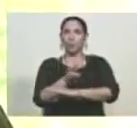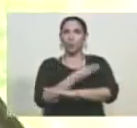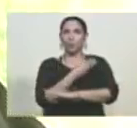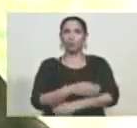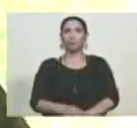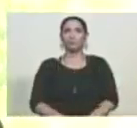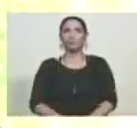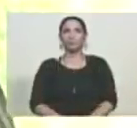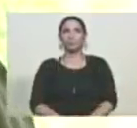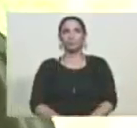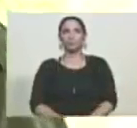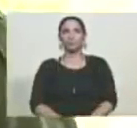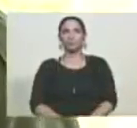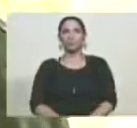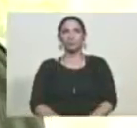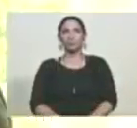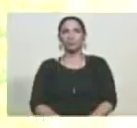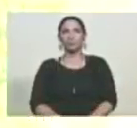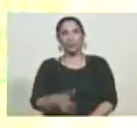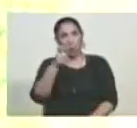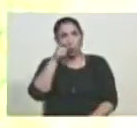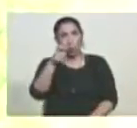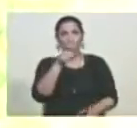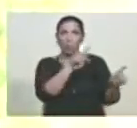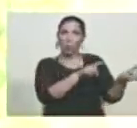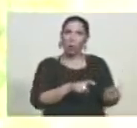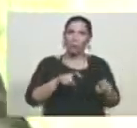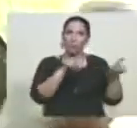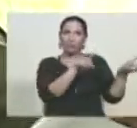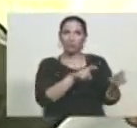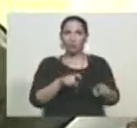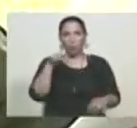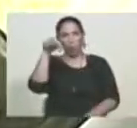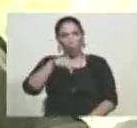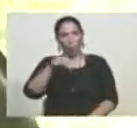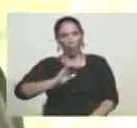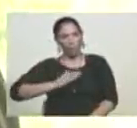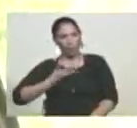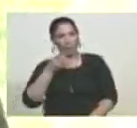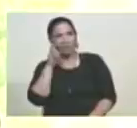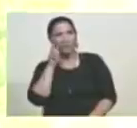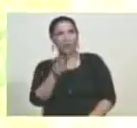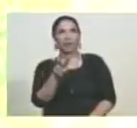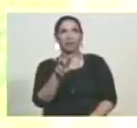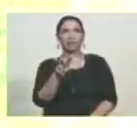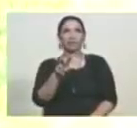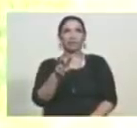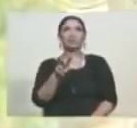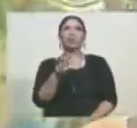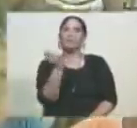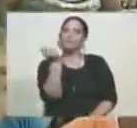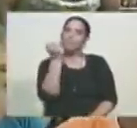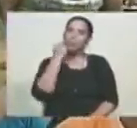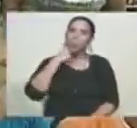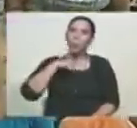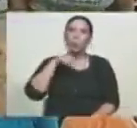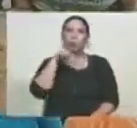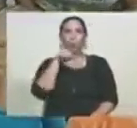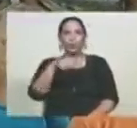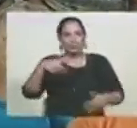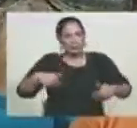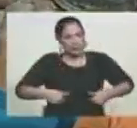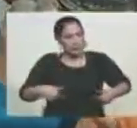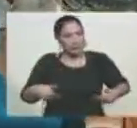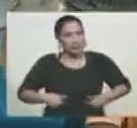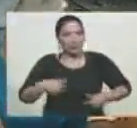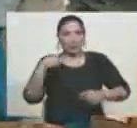bueno. Un nuevo amanecer, y el pueblo campesino hoy puede ver el fruto de esa constancia y esa